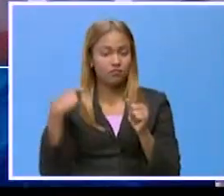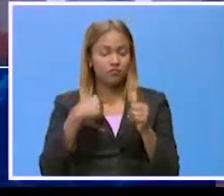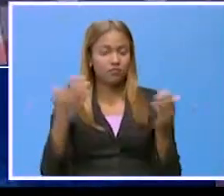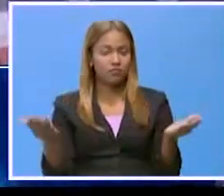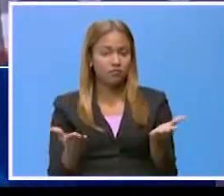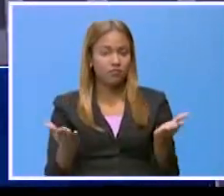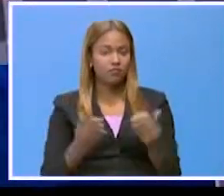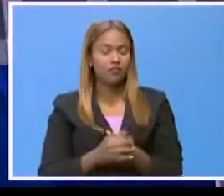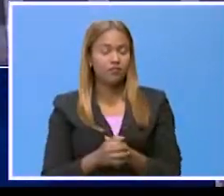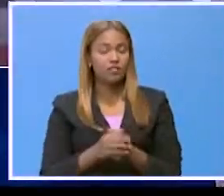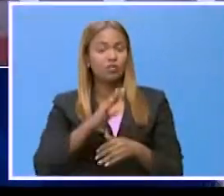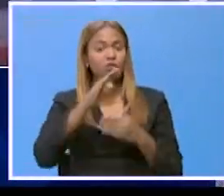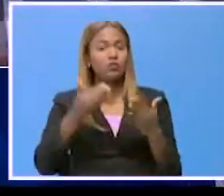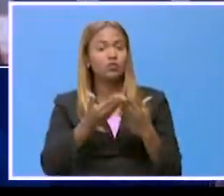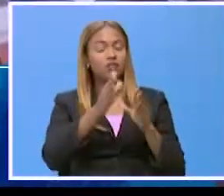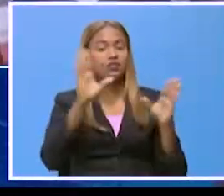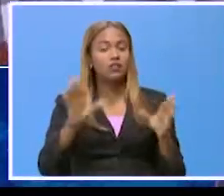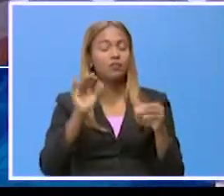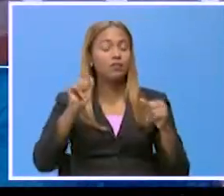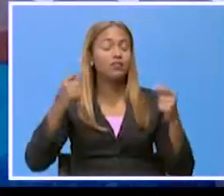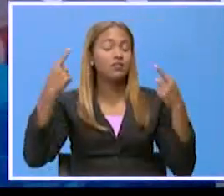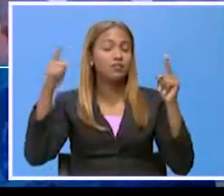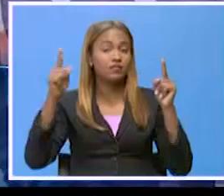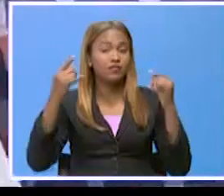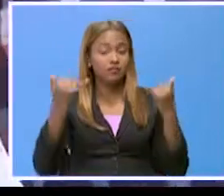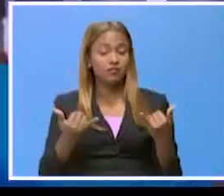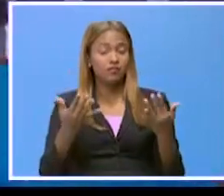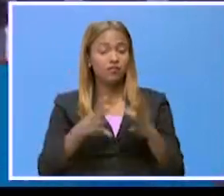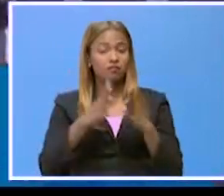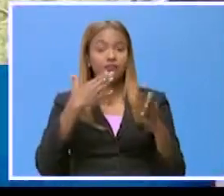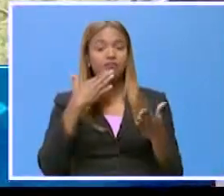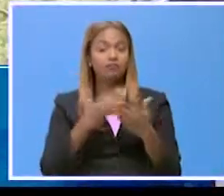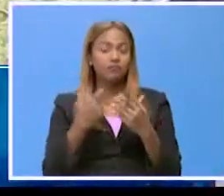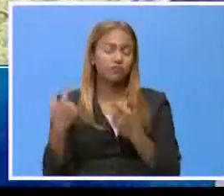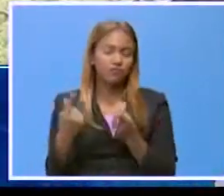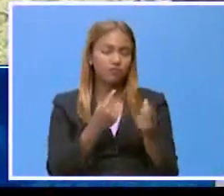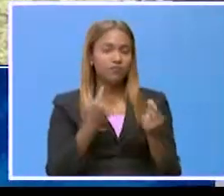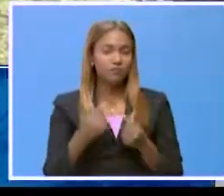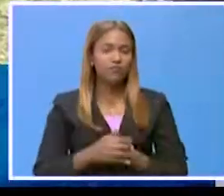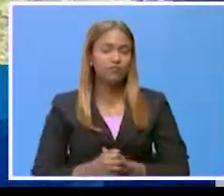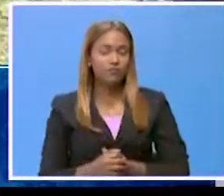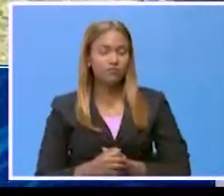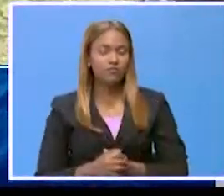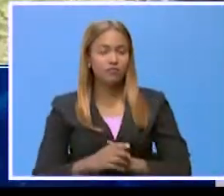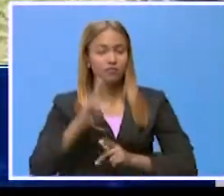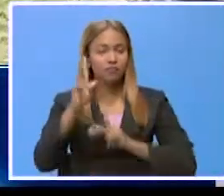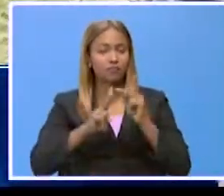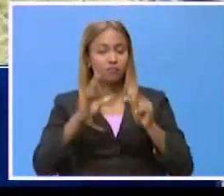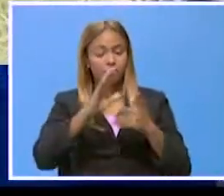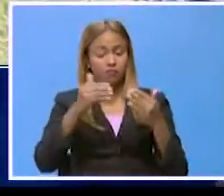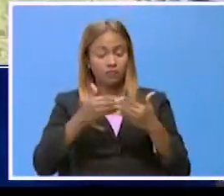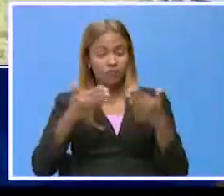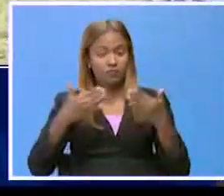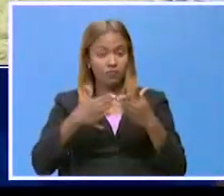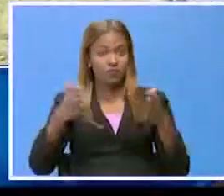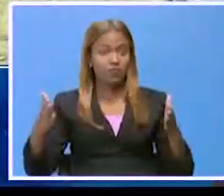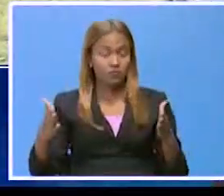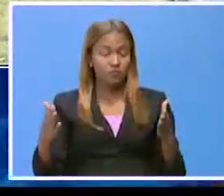a todo lo que hicieron posible este gran evento o sea la población en sentido